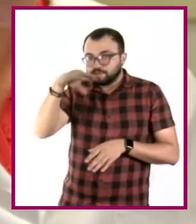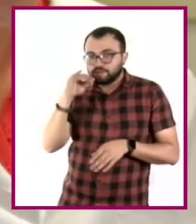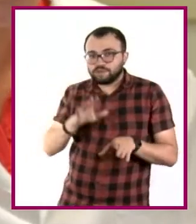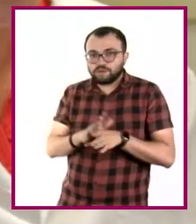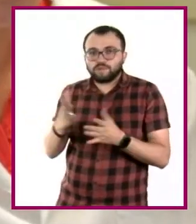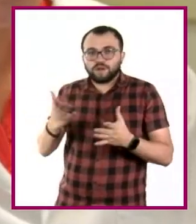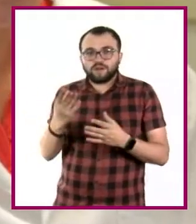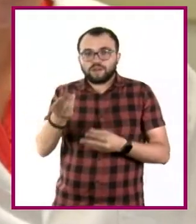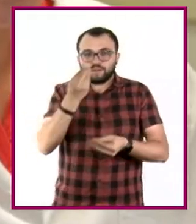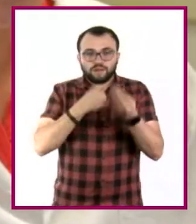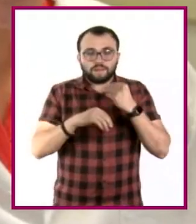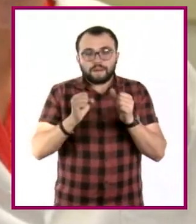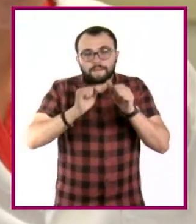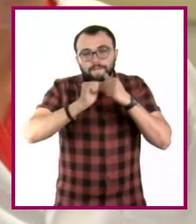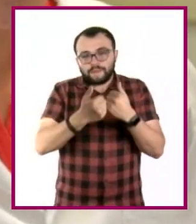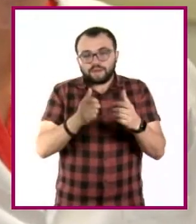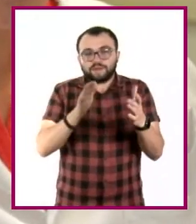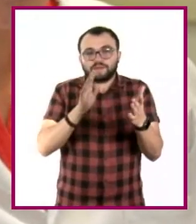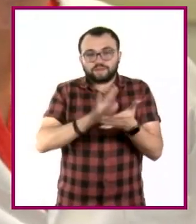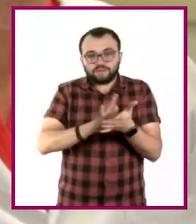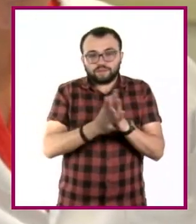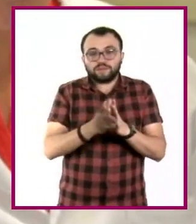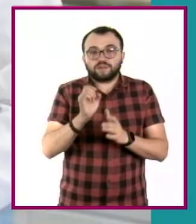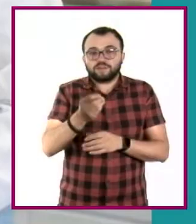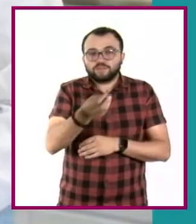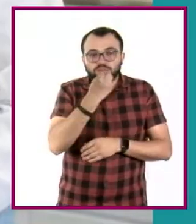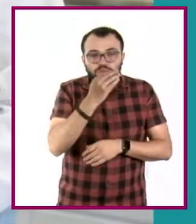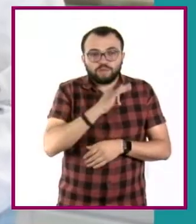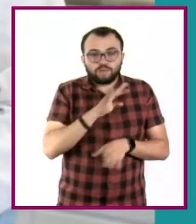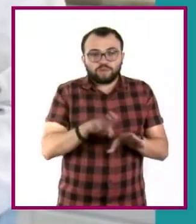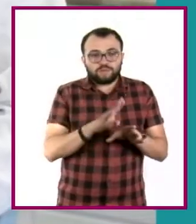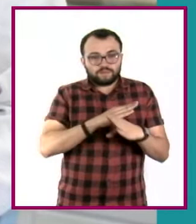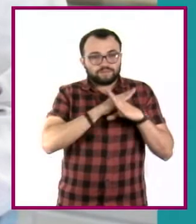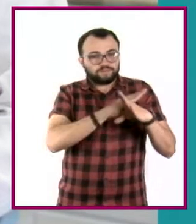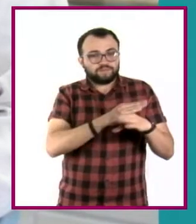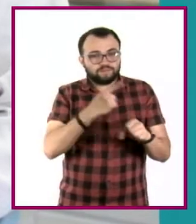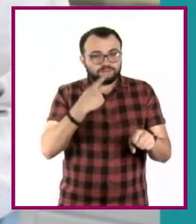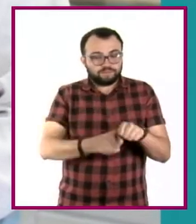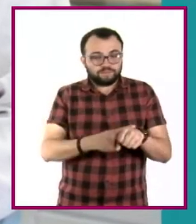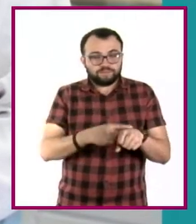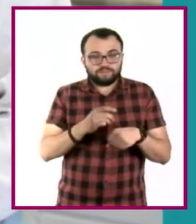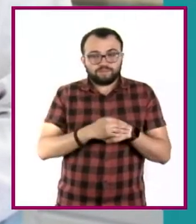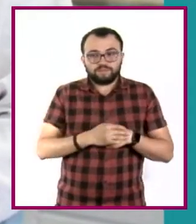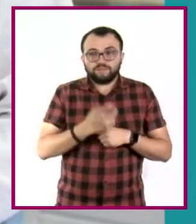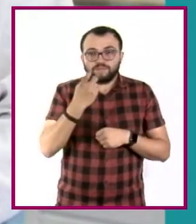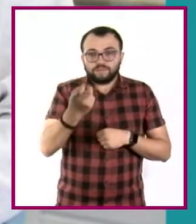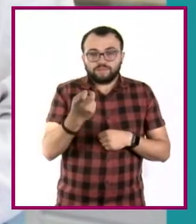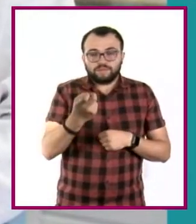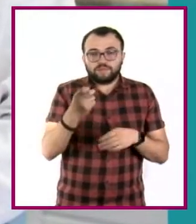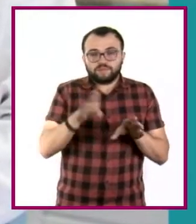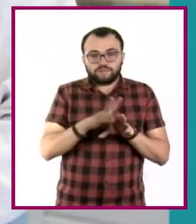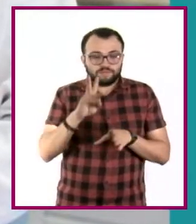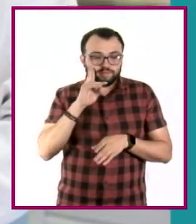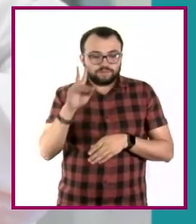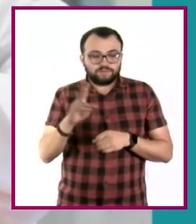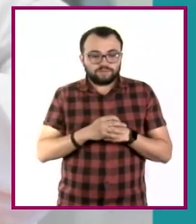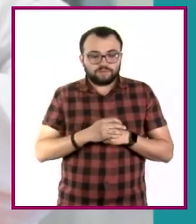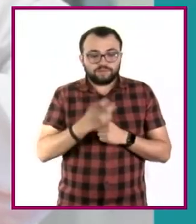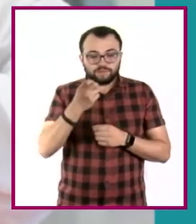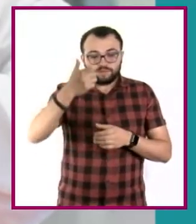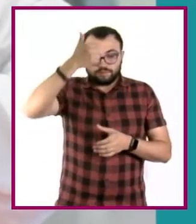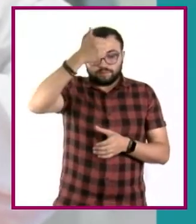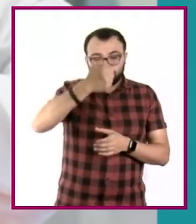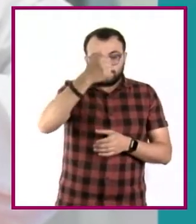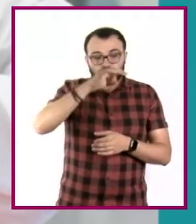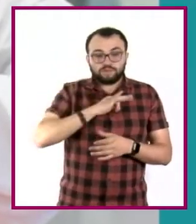convertir alimentos como el pan y la tortilla en comida capaz de prevenir enfermedades a través de los flavonoides. De esta forma,